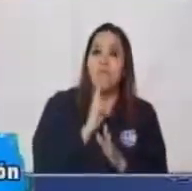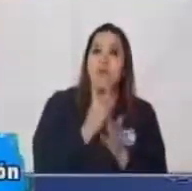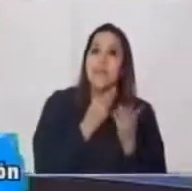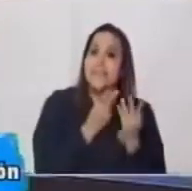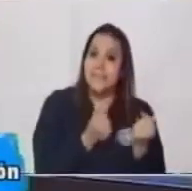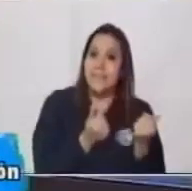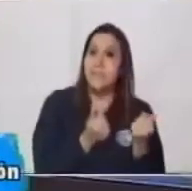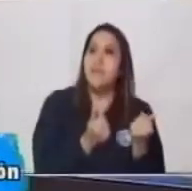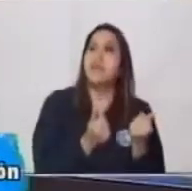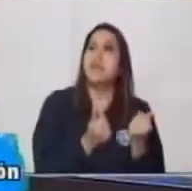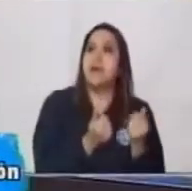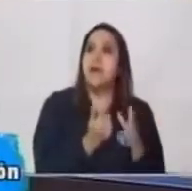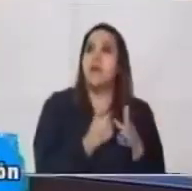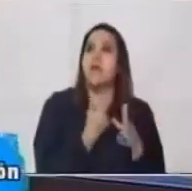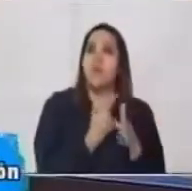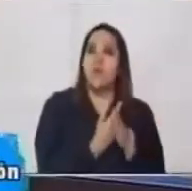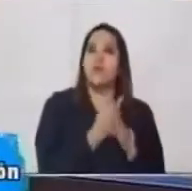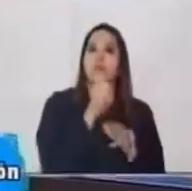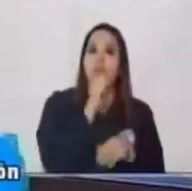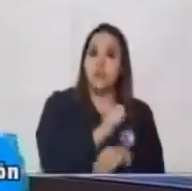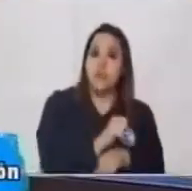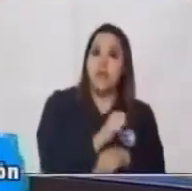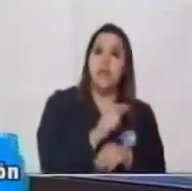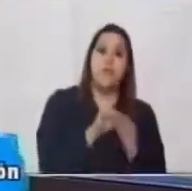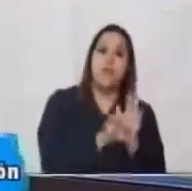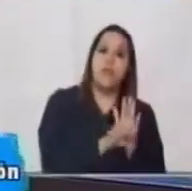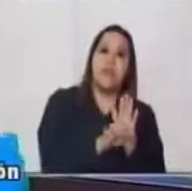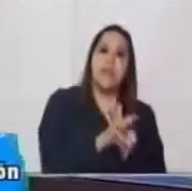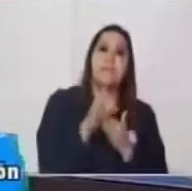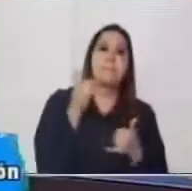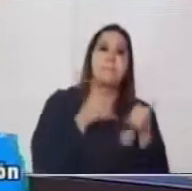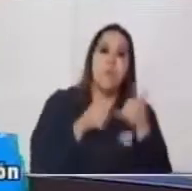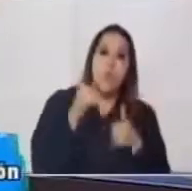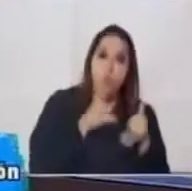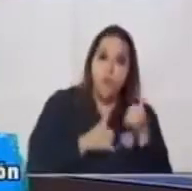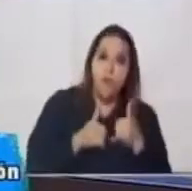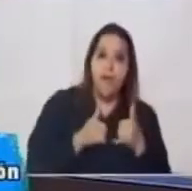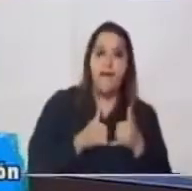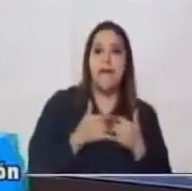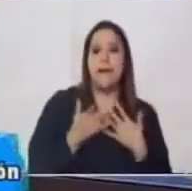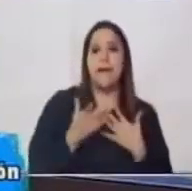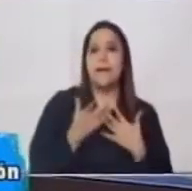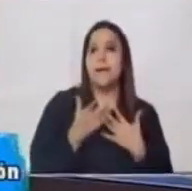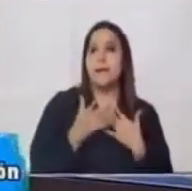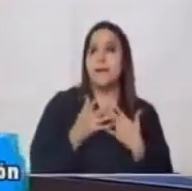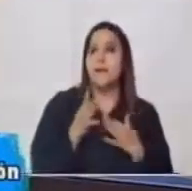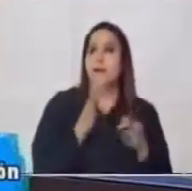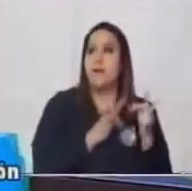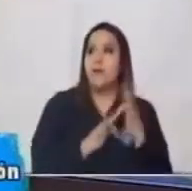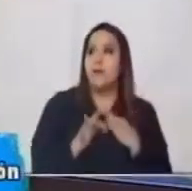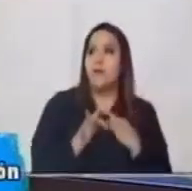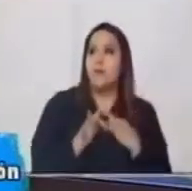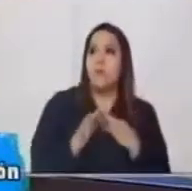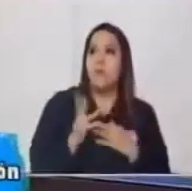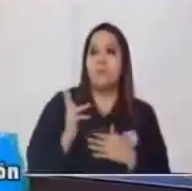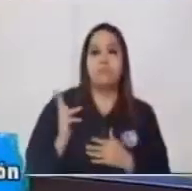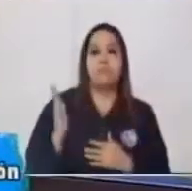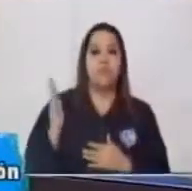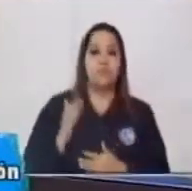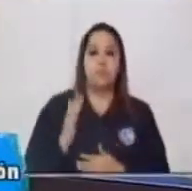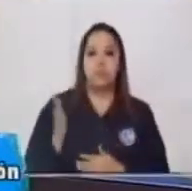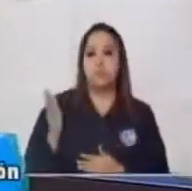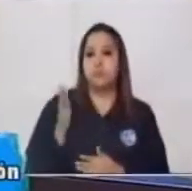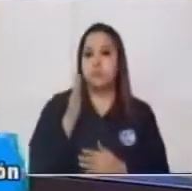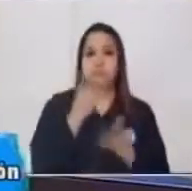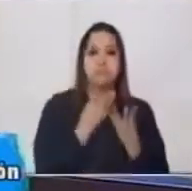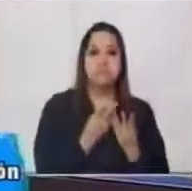lo utilizo únicamente conjugado. Por ejemplo, acá estoy utilizando el verbo jugar. Acá puedo indicar que es simple porque únicamente